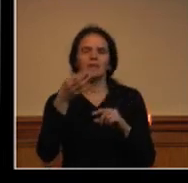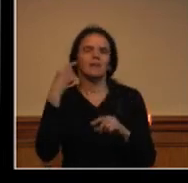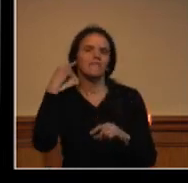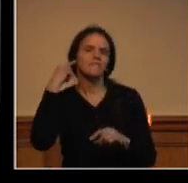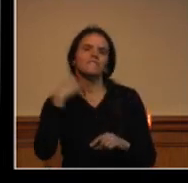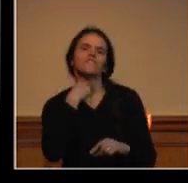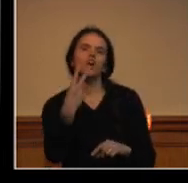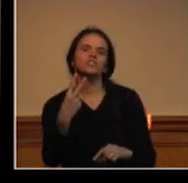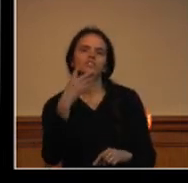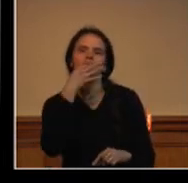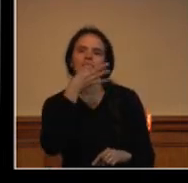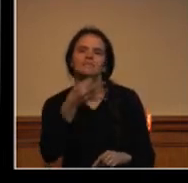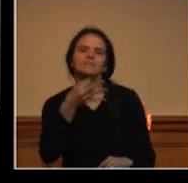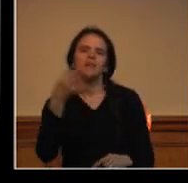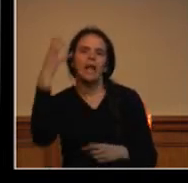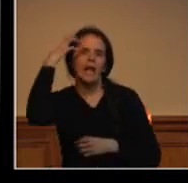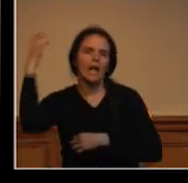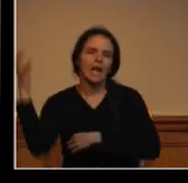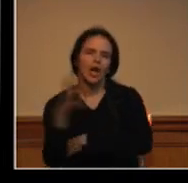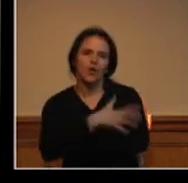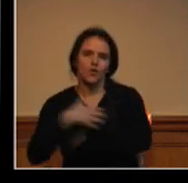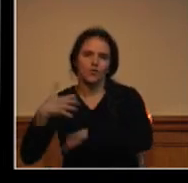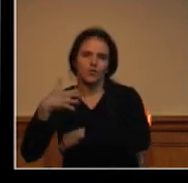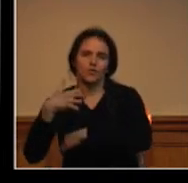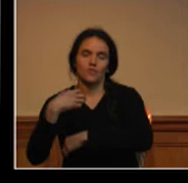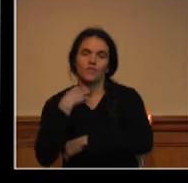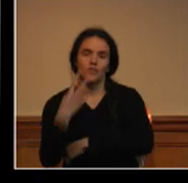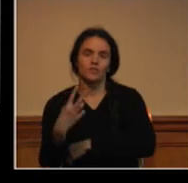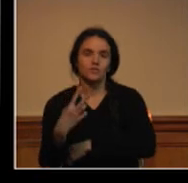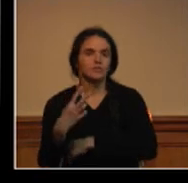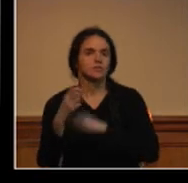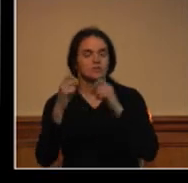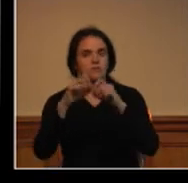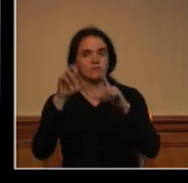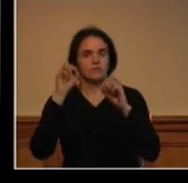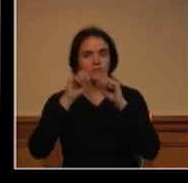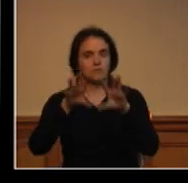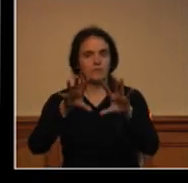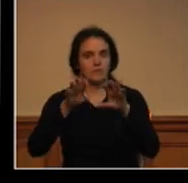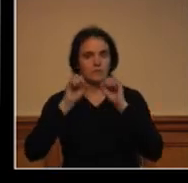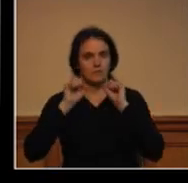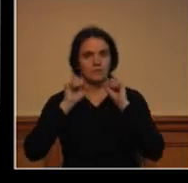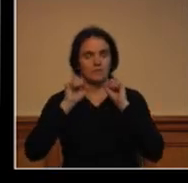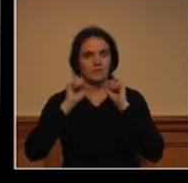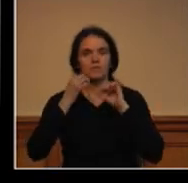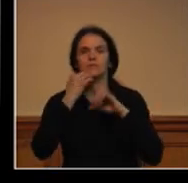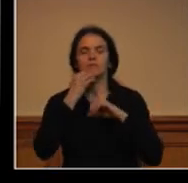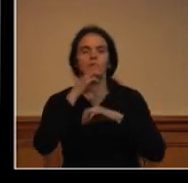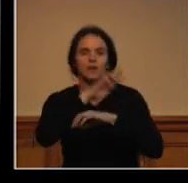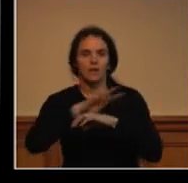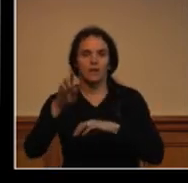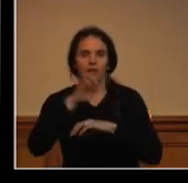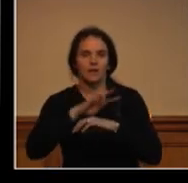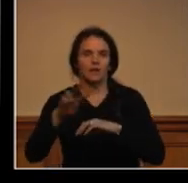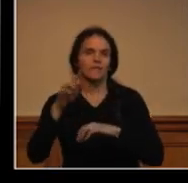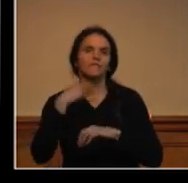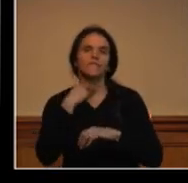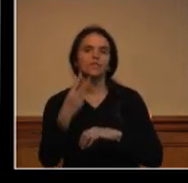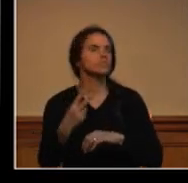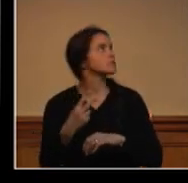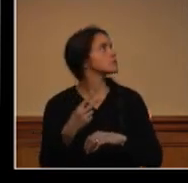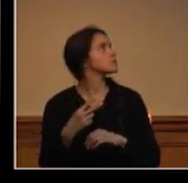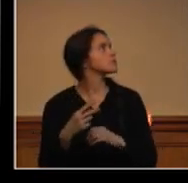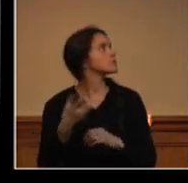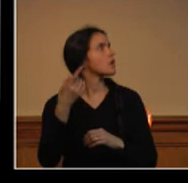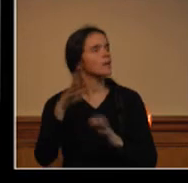sí. Entonces, León. Si apretamos el objeto, la palabra aparece y desaparece y la aplicación le lee al niño cómo se llama ese objeto. Si